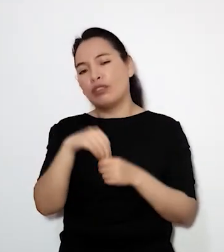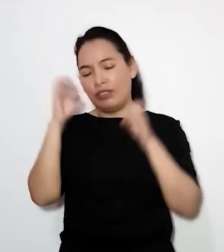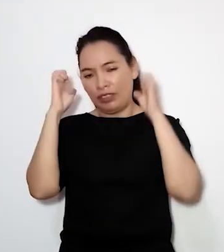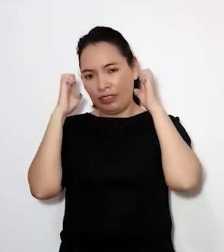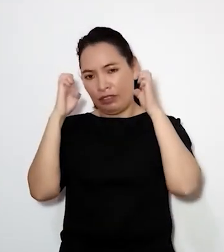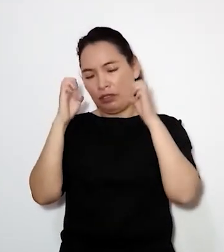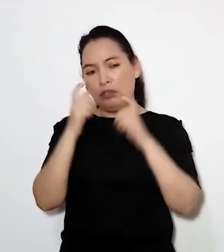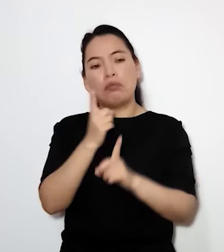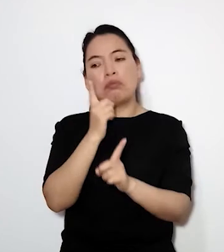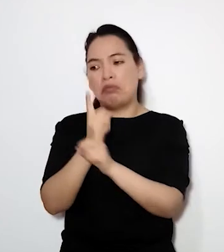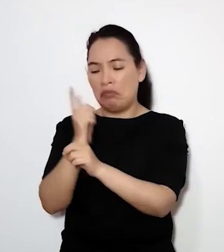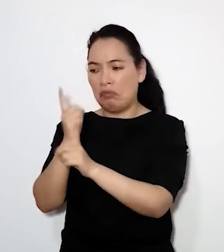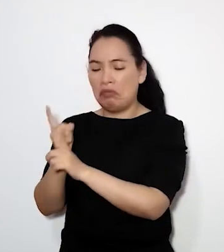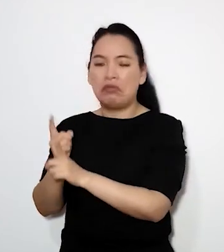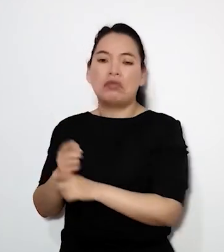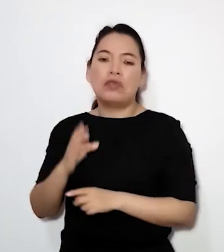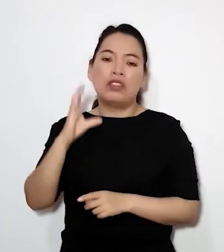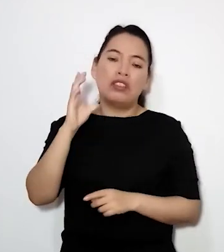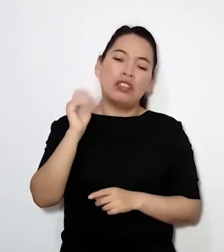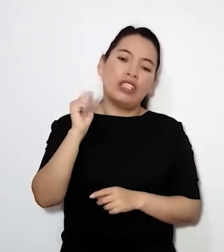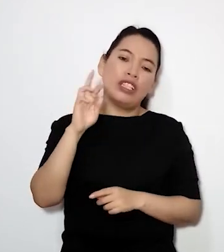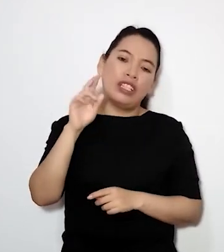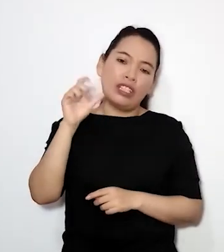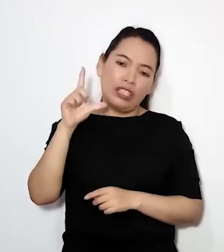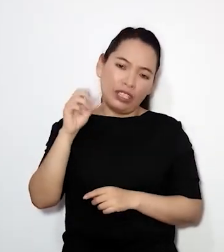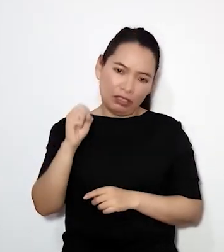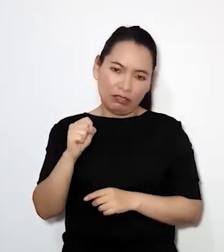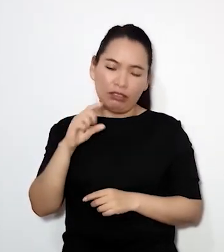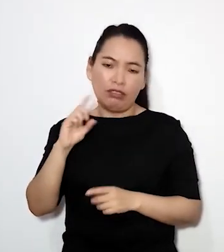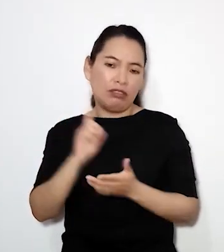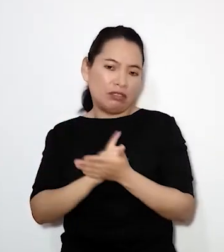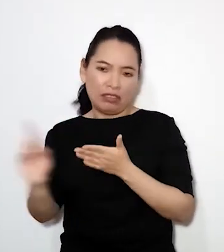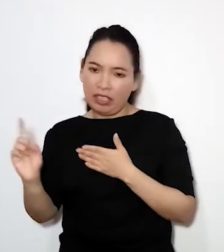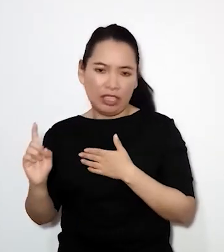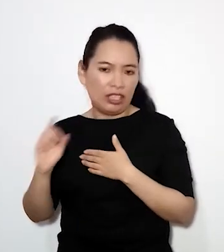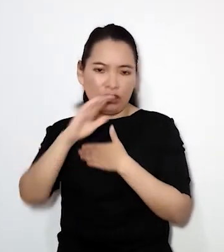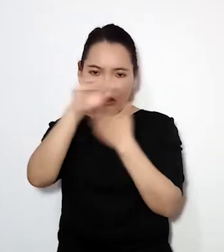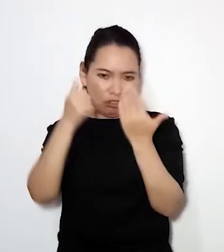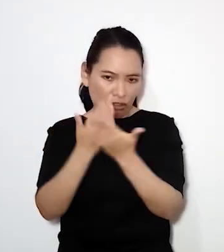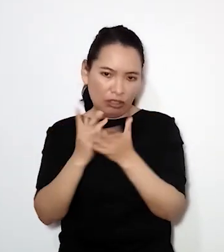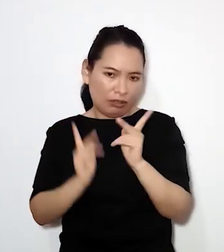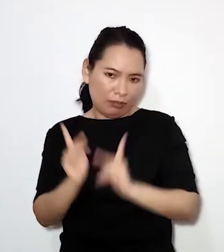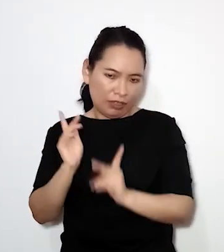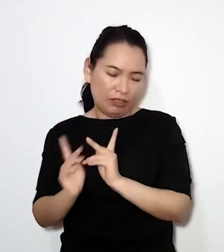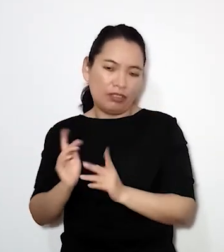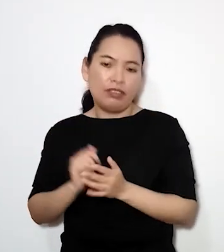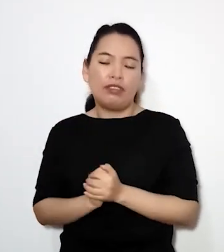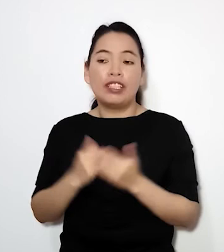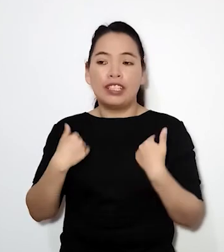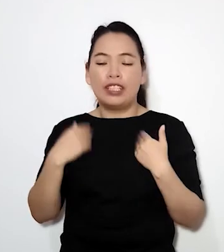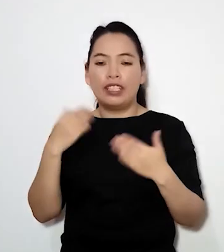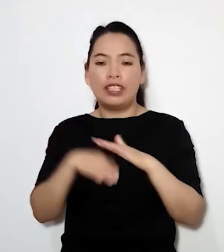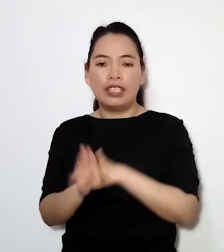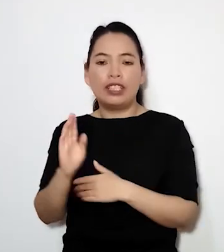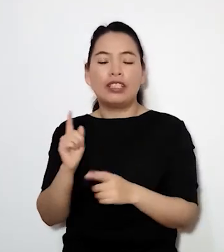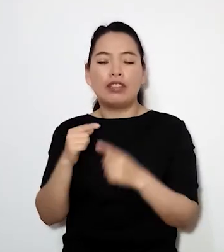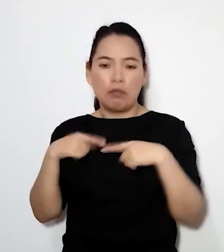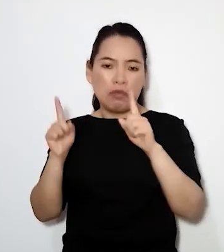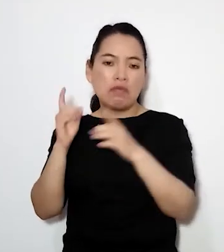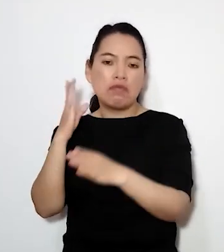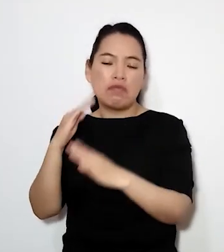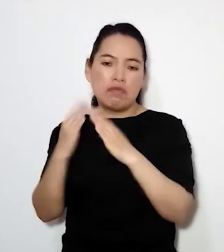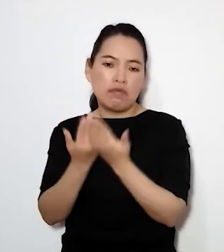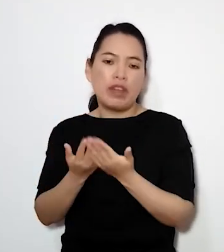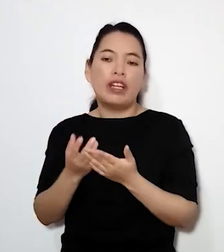las personas con discapacidad, es el derecho de cualquier persona a ir a una escuela, se puede ver y se puede seguir viendo desde la